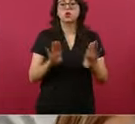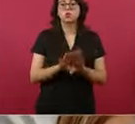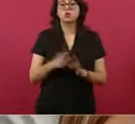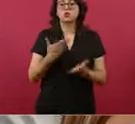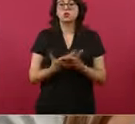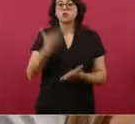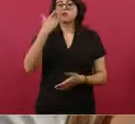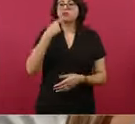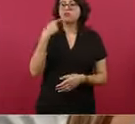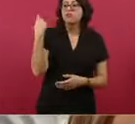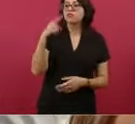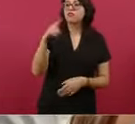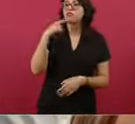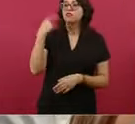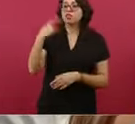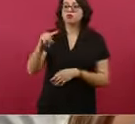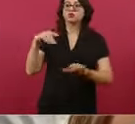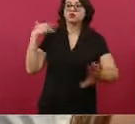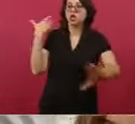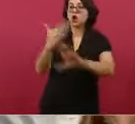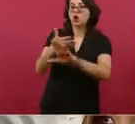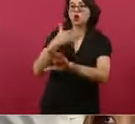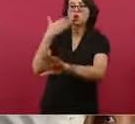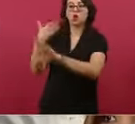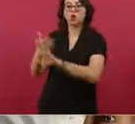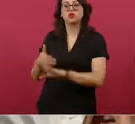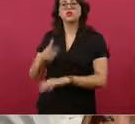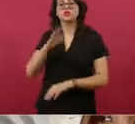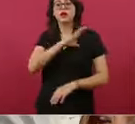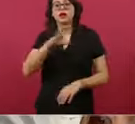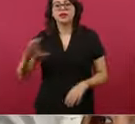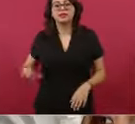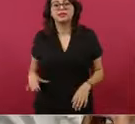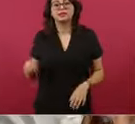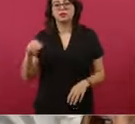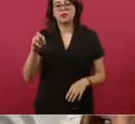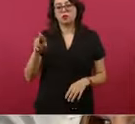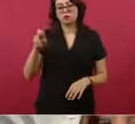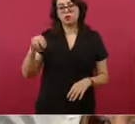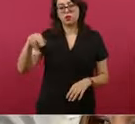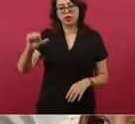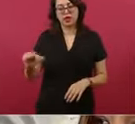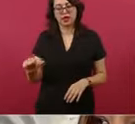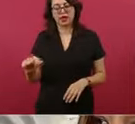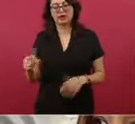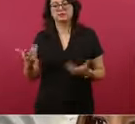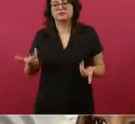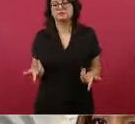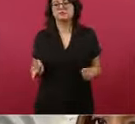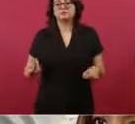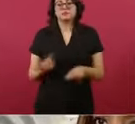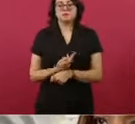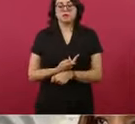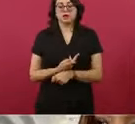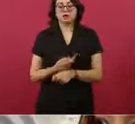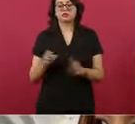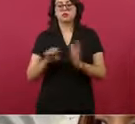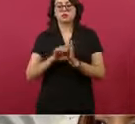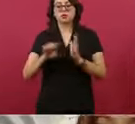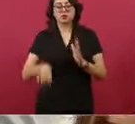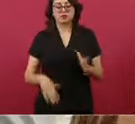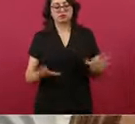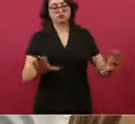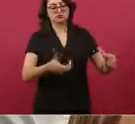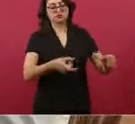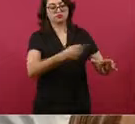corcholatas. No le voy a preguntar en sí de las corcholatas, pero sí le voy a preguntar sobre la estrategia que está implementando lo que es el bloque